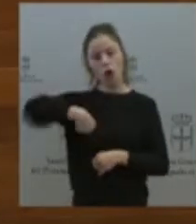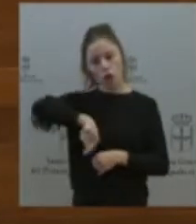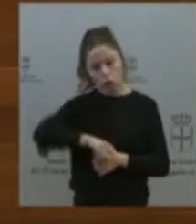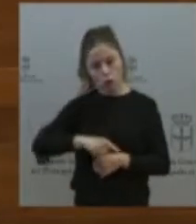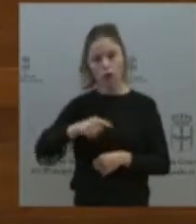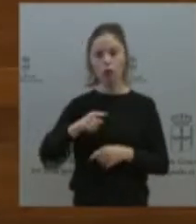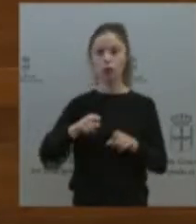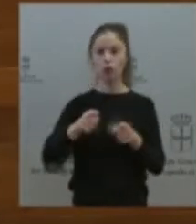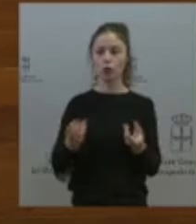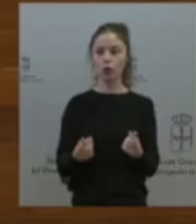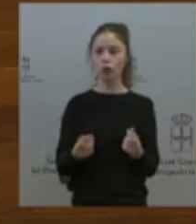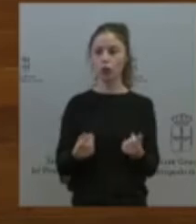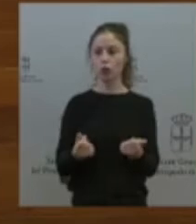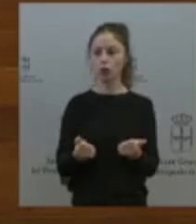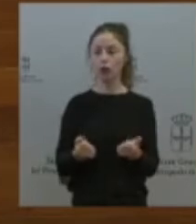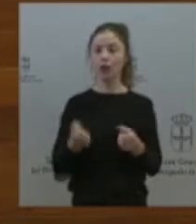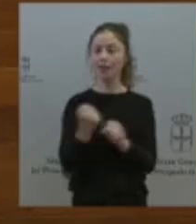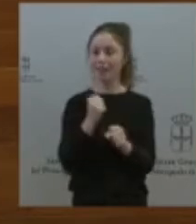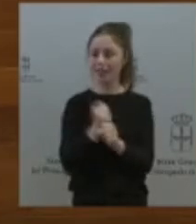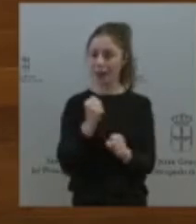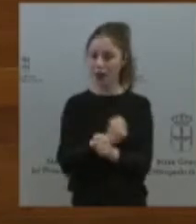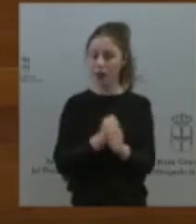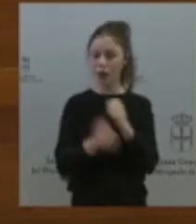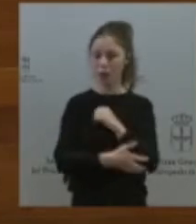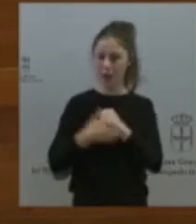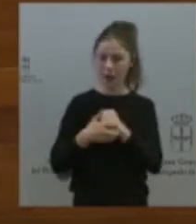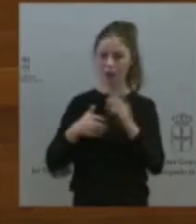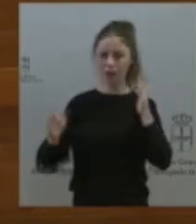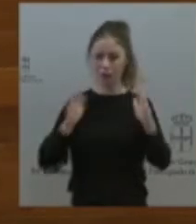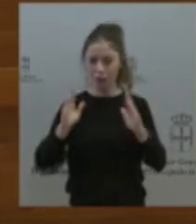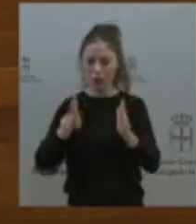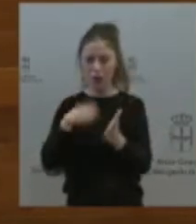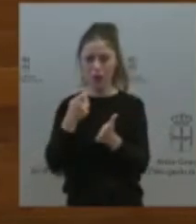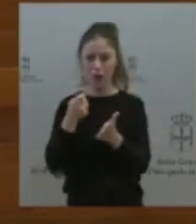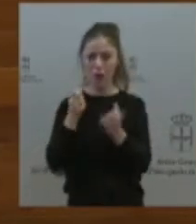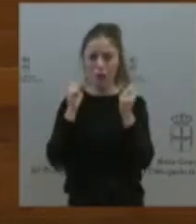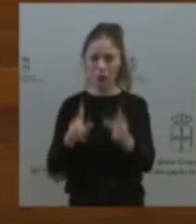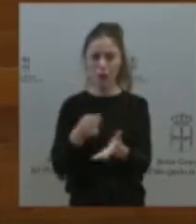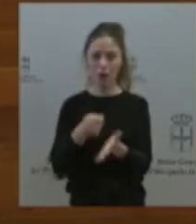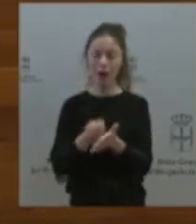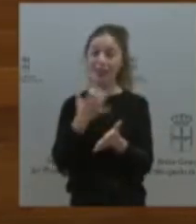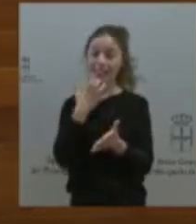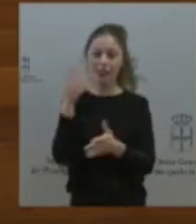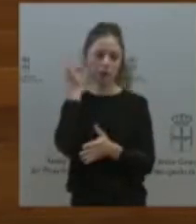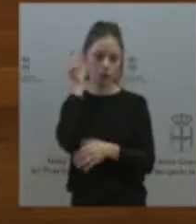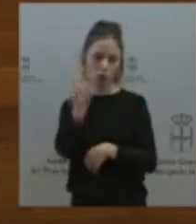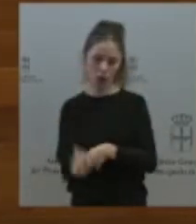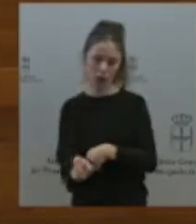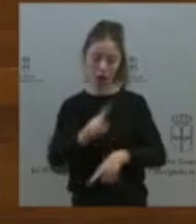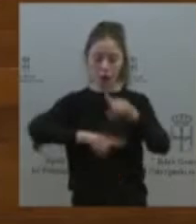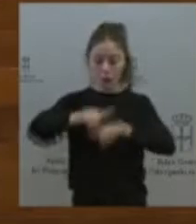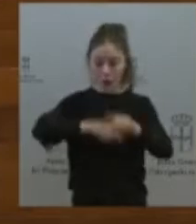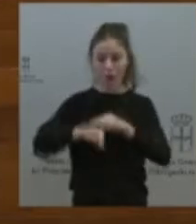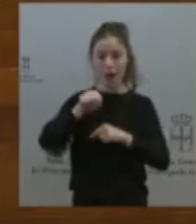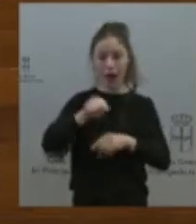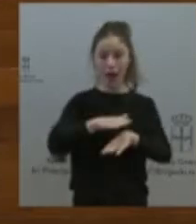empleos, más precarios, más temporales y peor pagados en el caso de las mujeres en Asturias. Tenemos un problema. Y eso está en la base de la brecha salarial, está en la